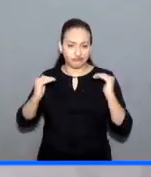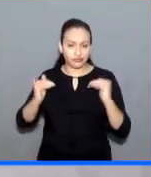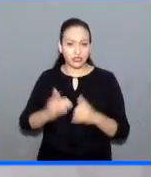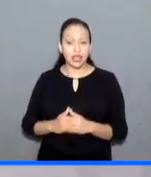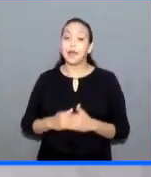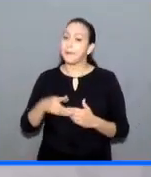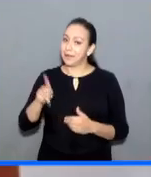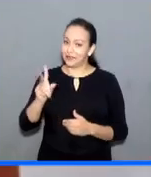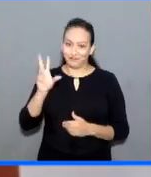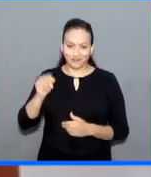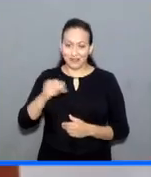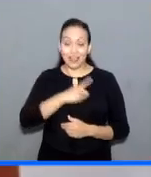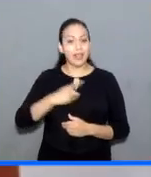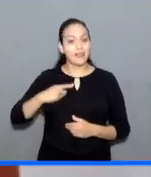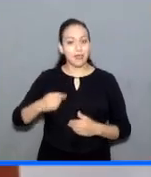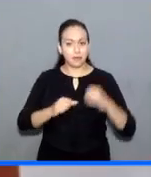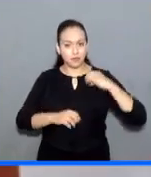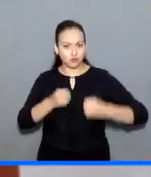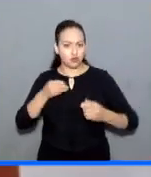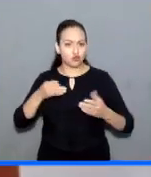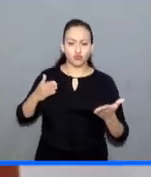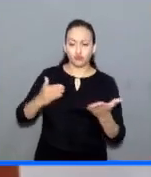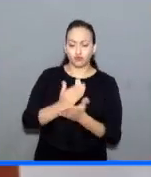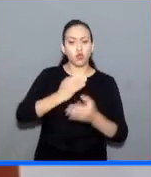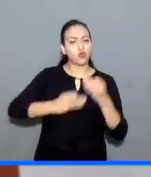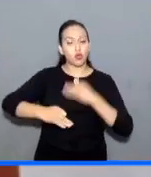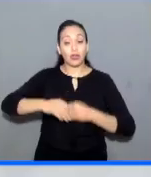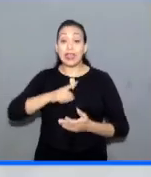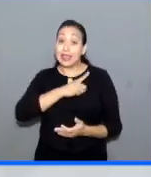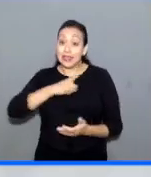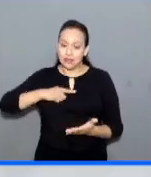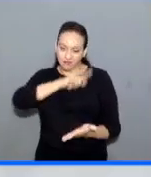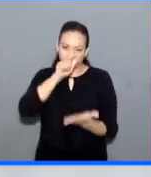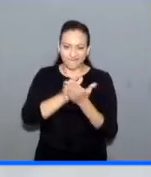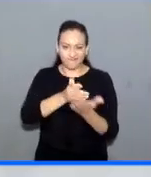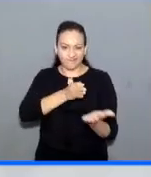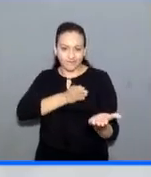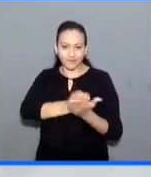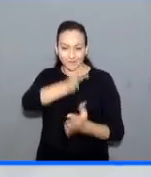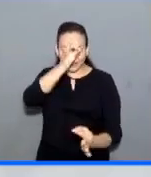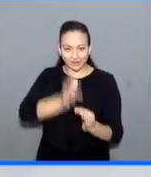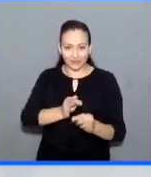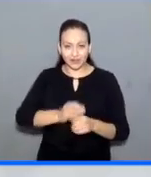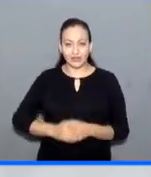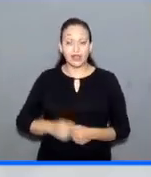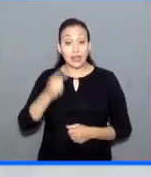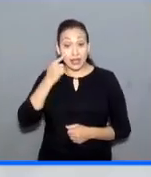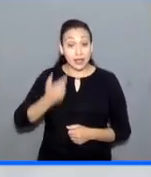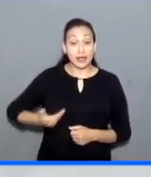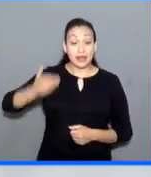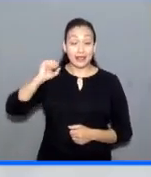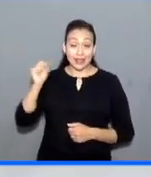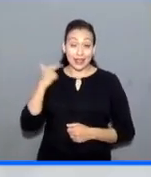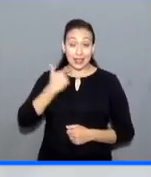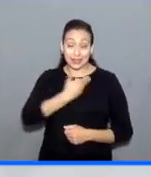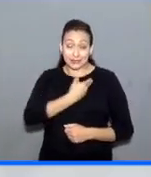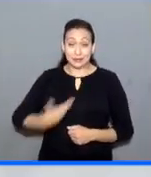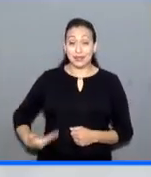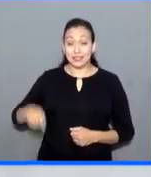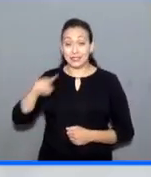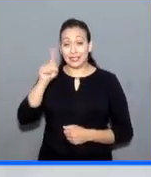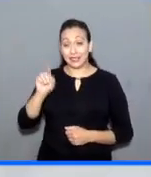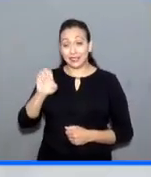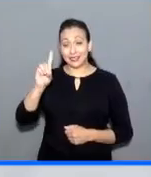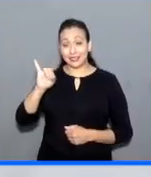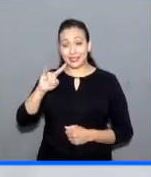que se debe hacer es cumplir con las leyes. Recordó que en su momento el expresidente Ernesto Zedillo modificó la conformación